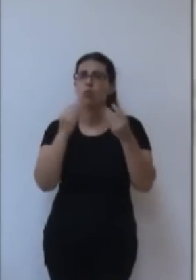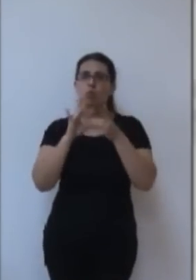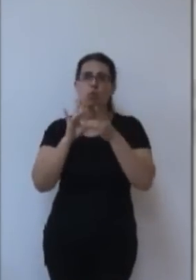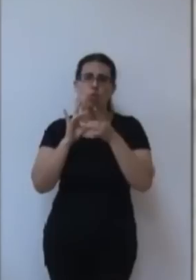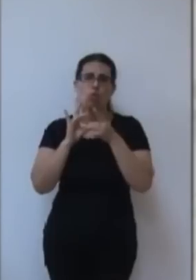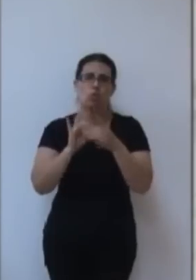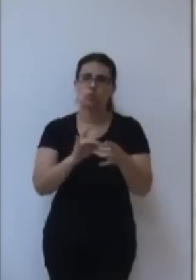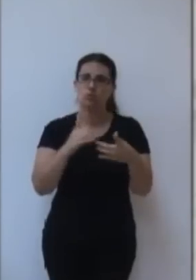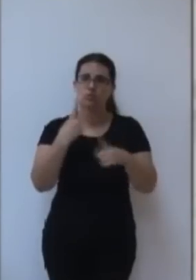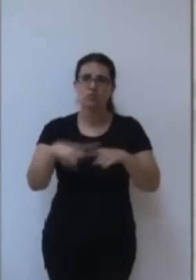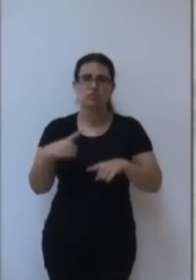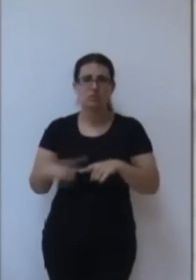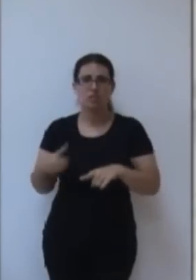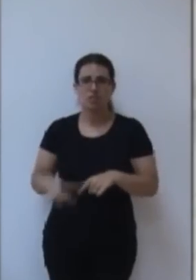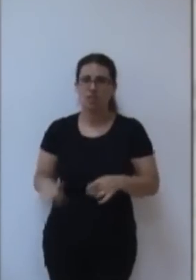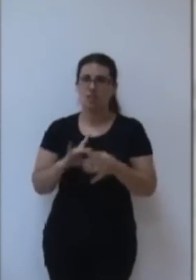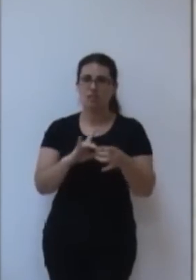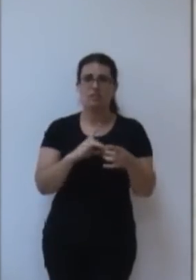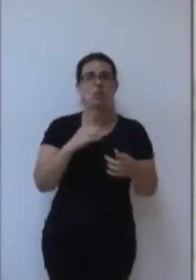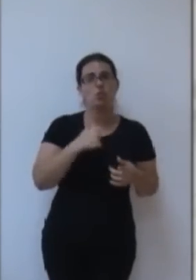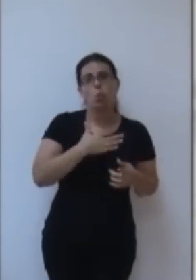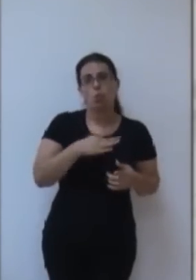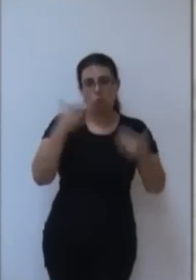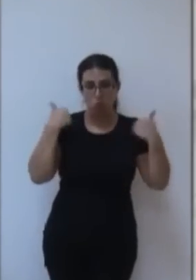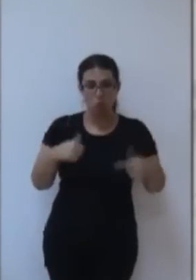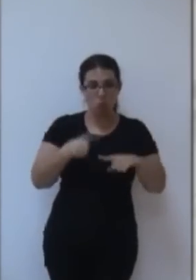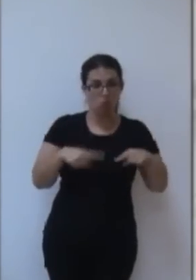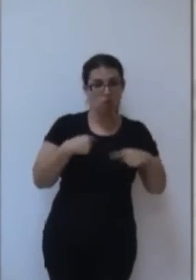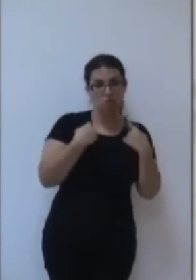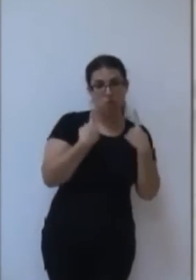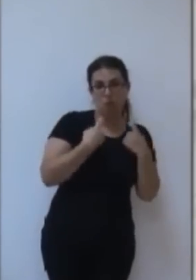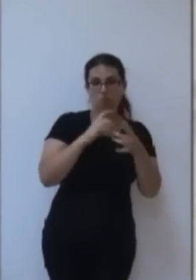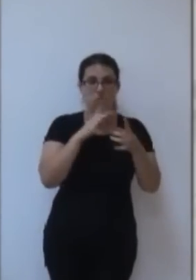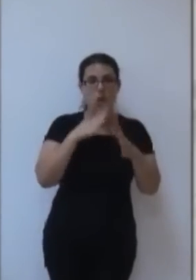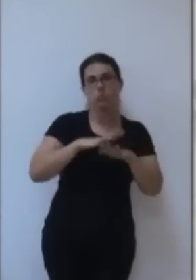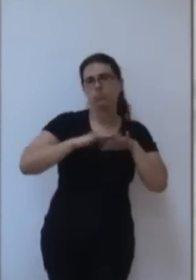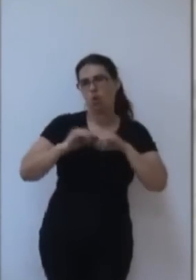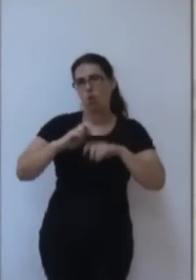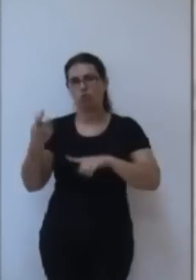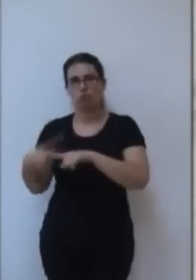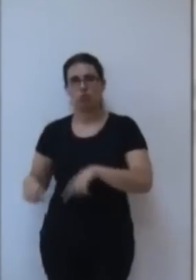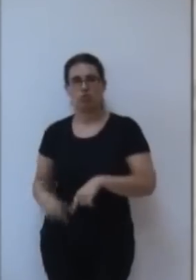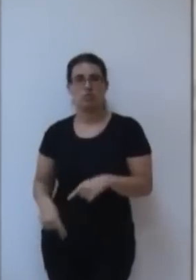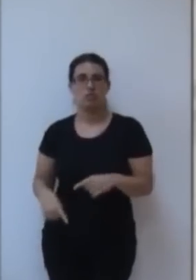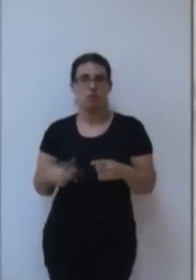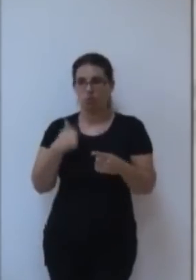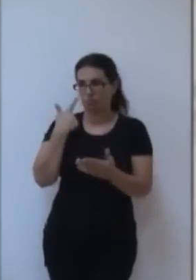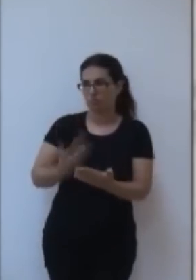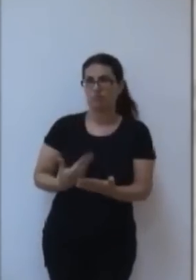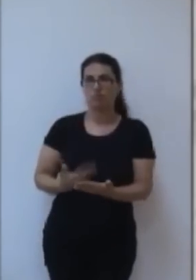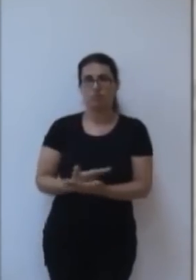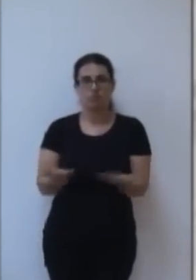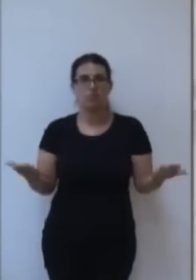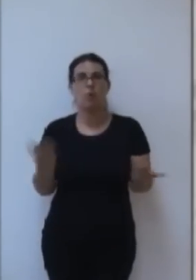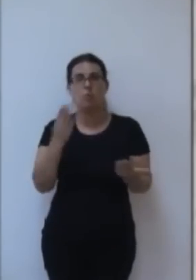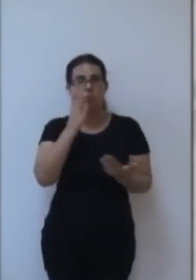Entonces las subsanamos con otras cosas, pero aquí hay mucha invisibilidad de todo ello, y efectivamente hay otras personas